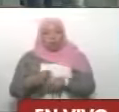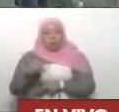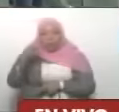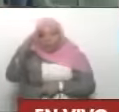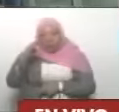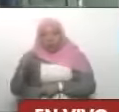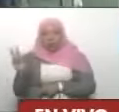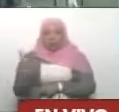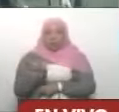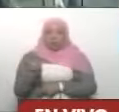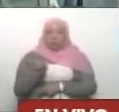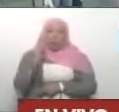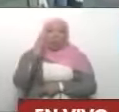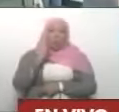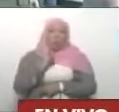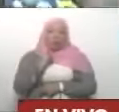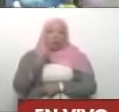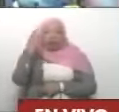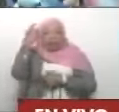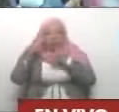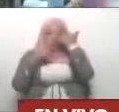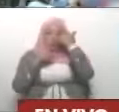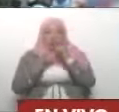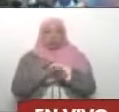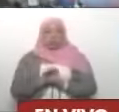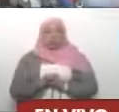militar bolivariana del comandante Chávez.